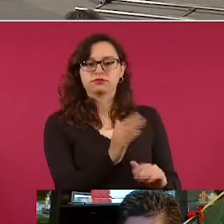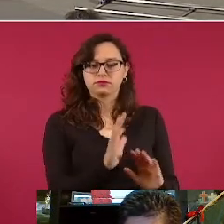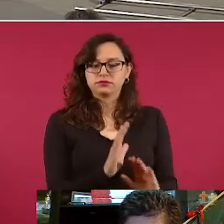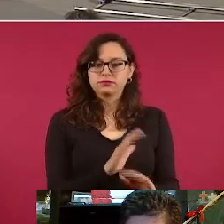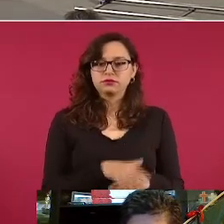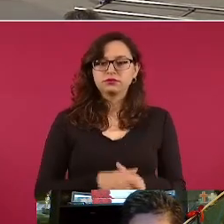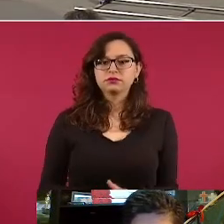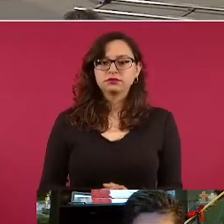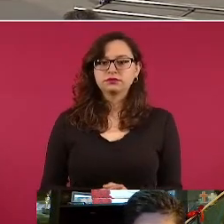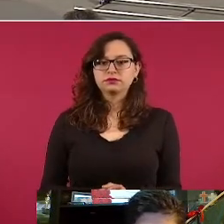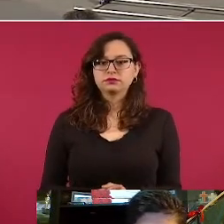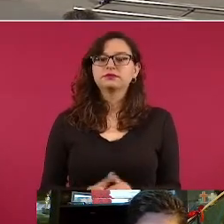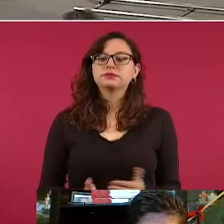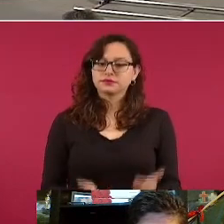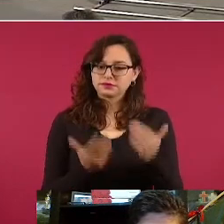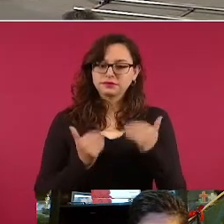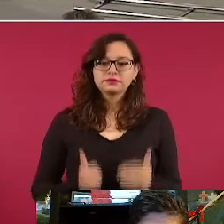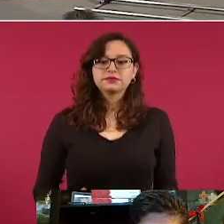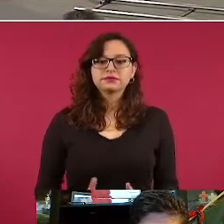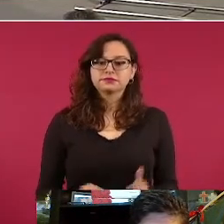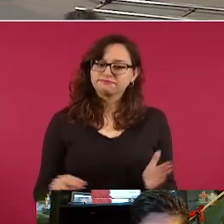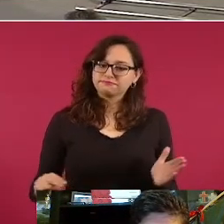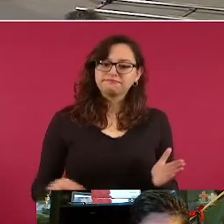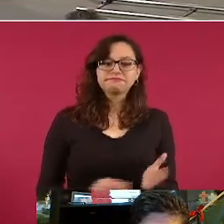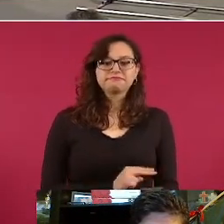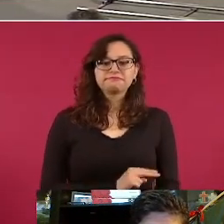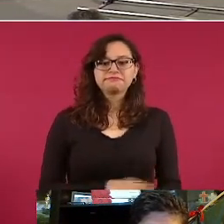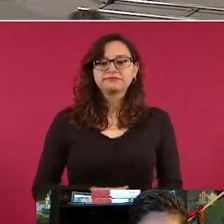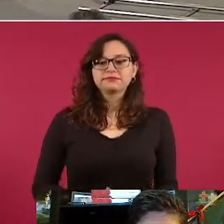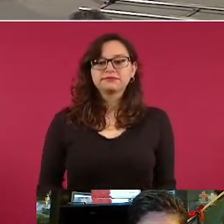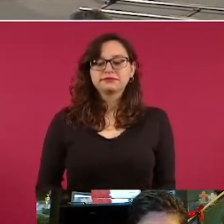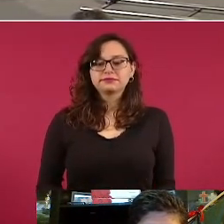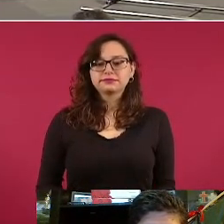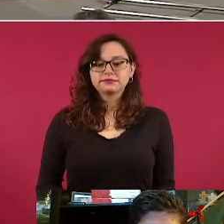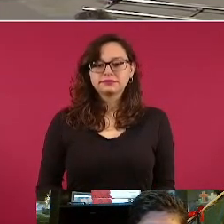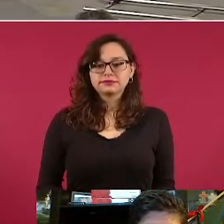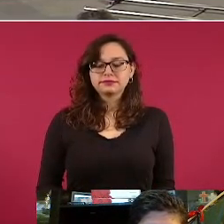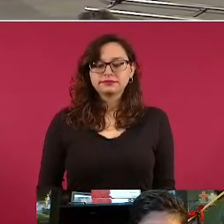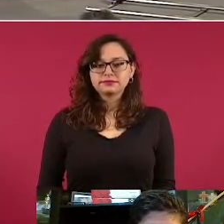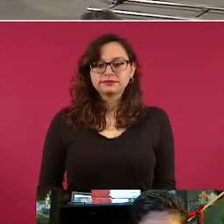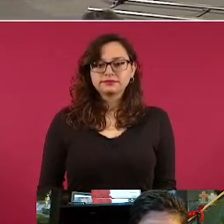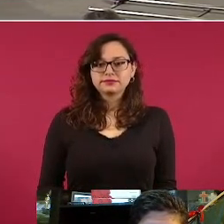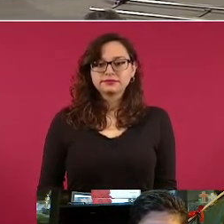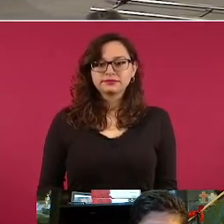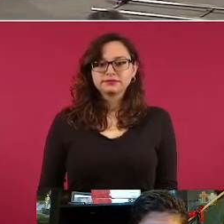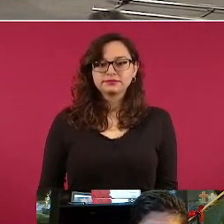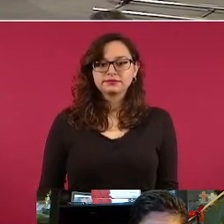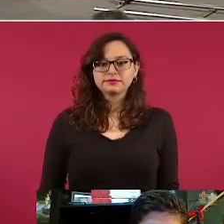1.039 pesos. Y ahora sí, vamos a firmar.